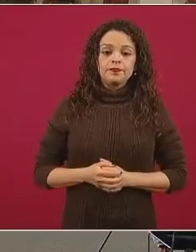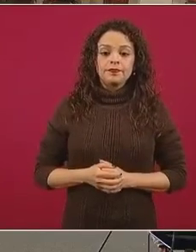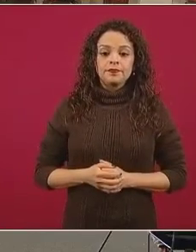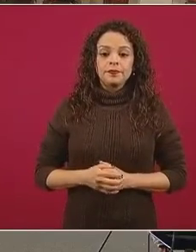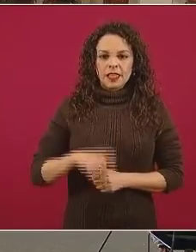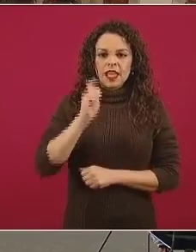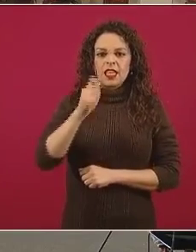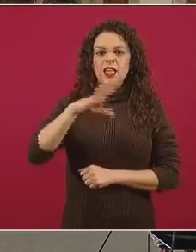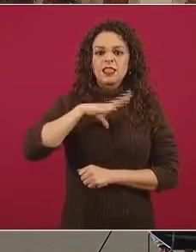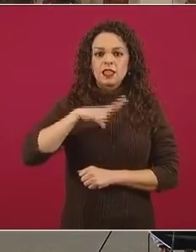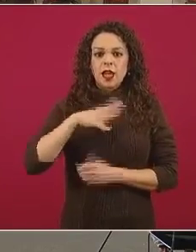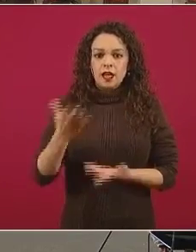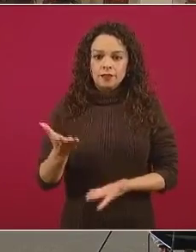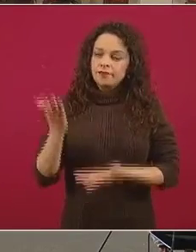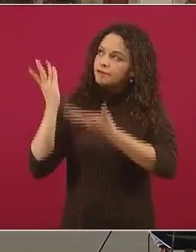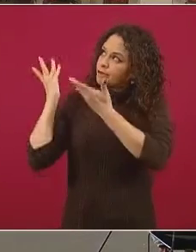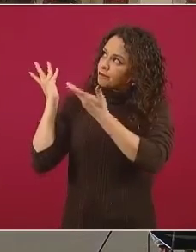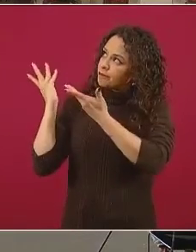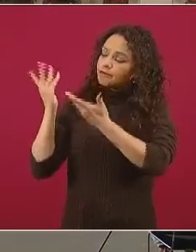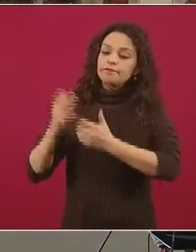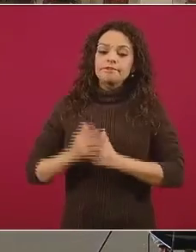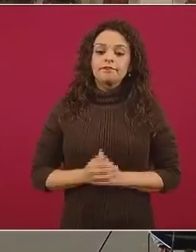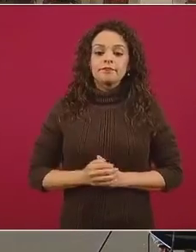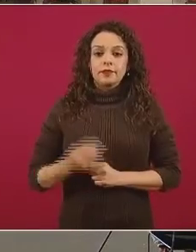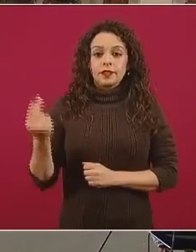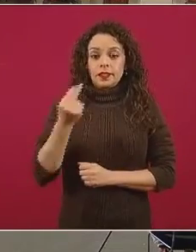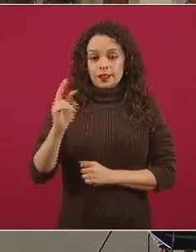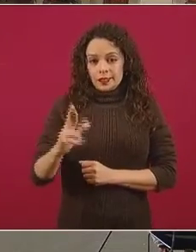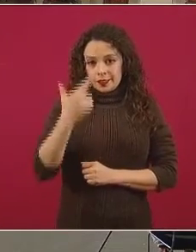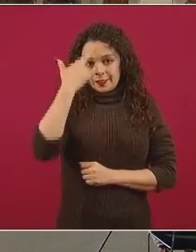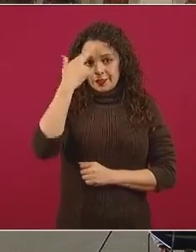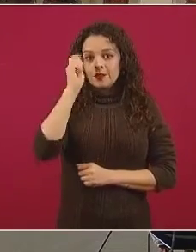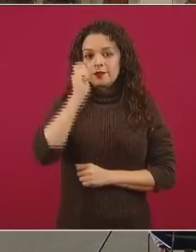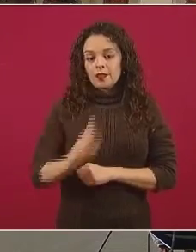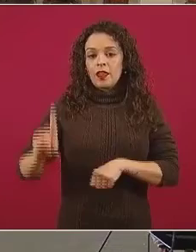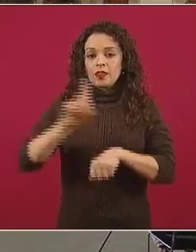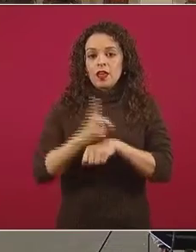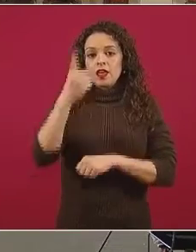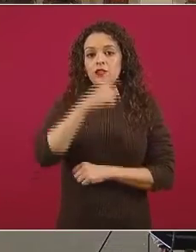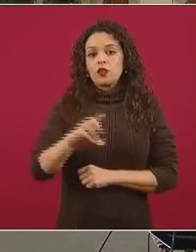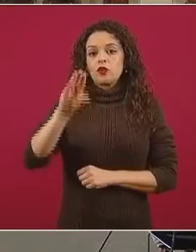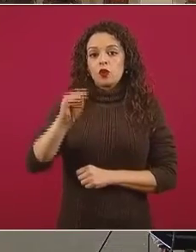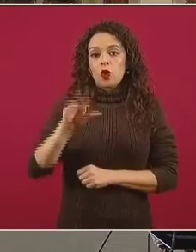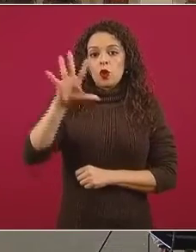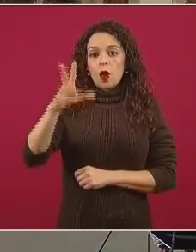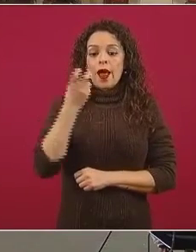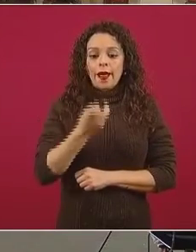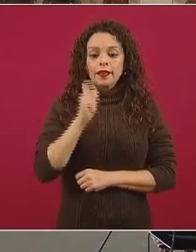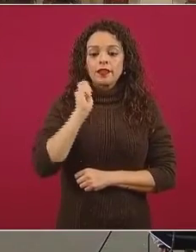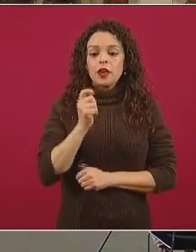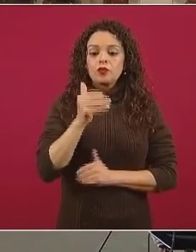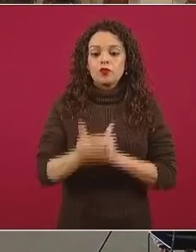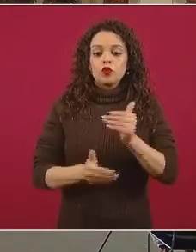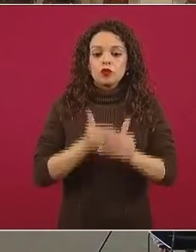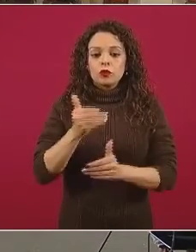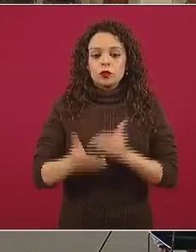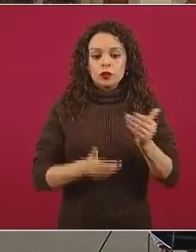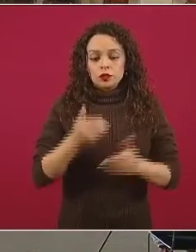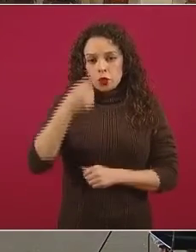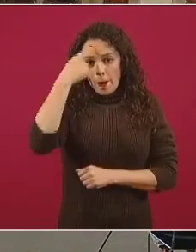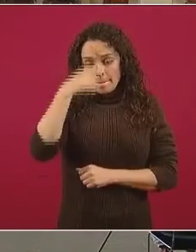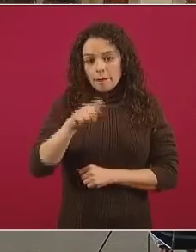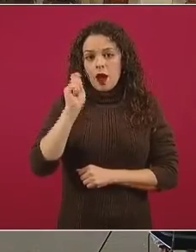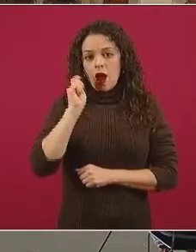Tenemos aquí, un recordatorio. Vamos en el día 195 de este proceso de